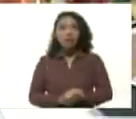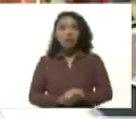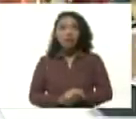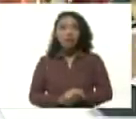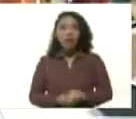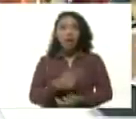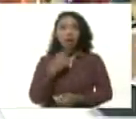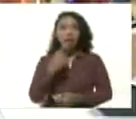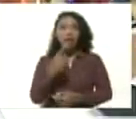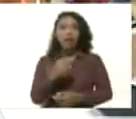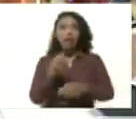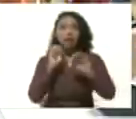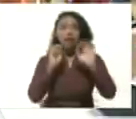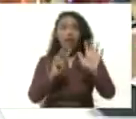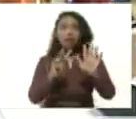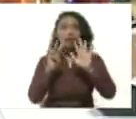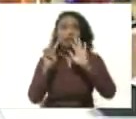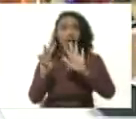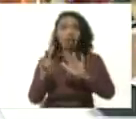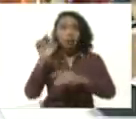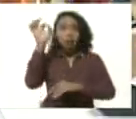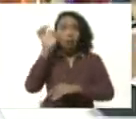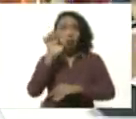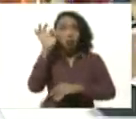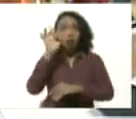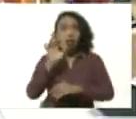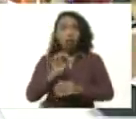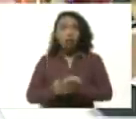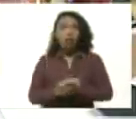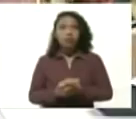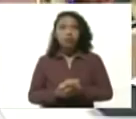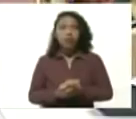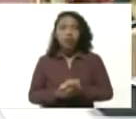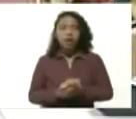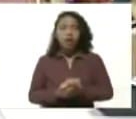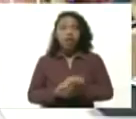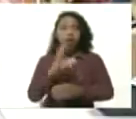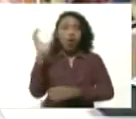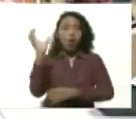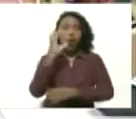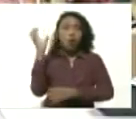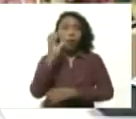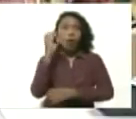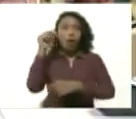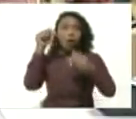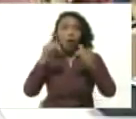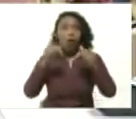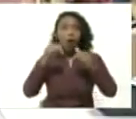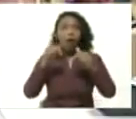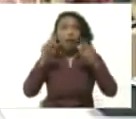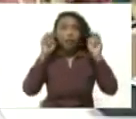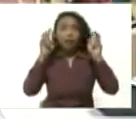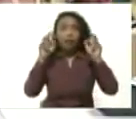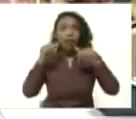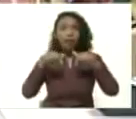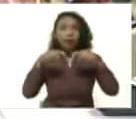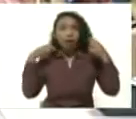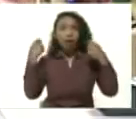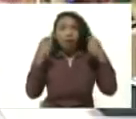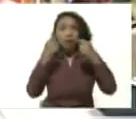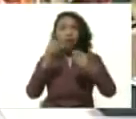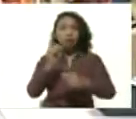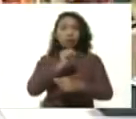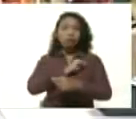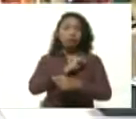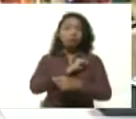que dice que el 77% de los colombianos hoy, producto de esta campaña de